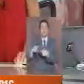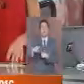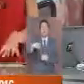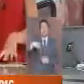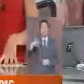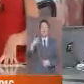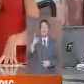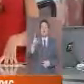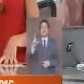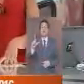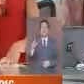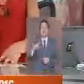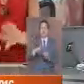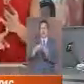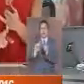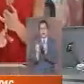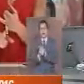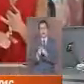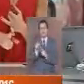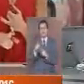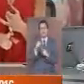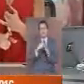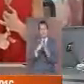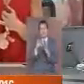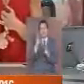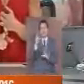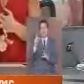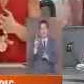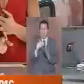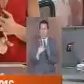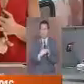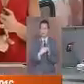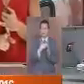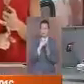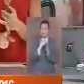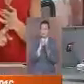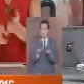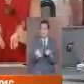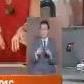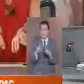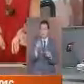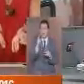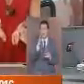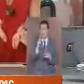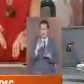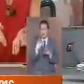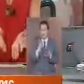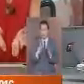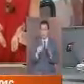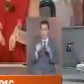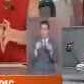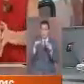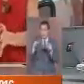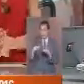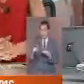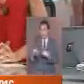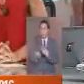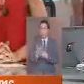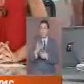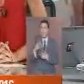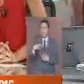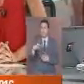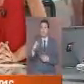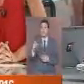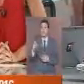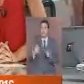modelos. En un escenario donde el alza del dólar no frena y además amenaza con aterrizar en los precios de los nuevos modelos,